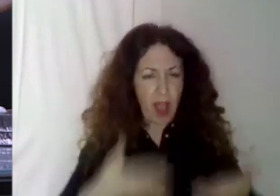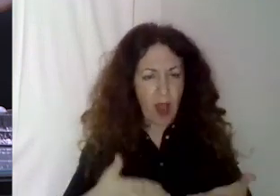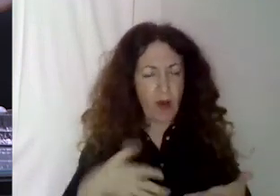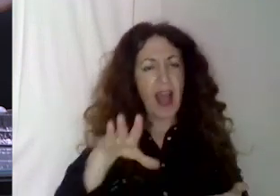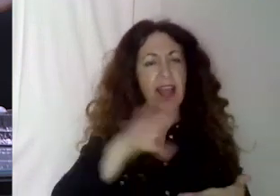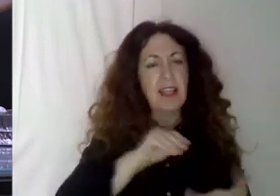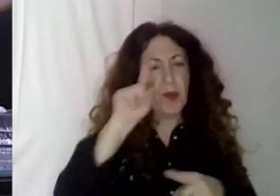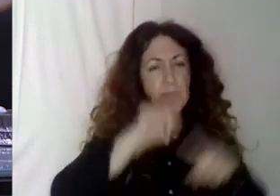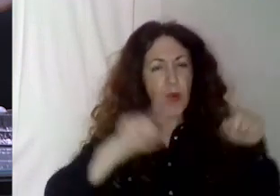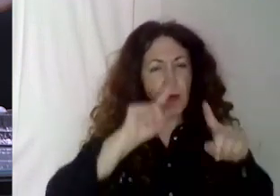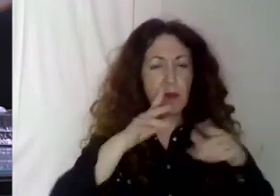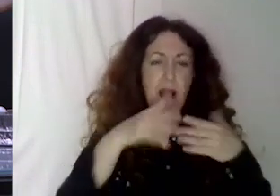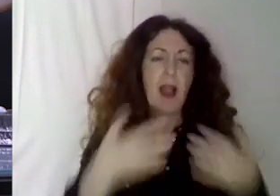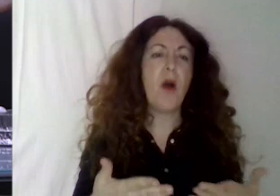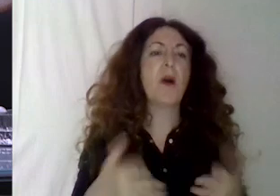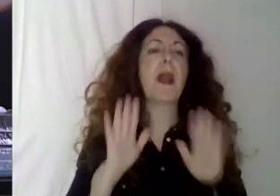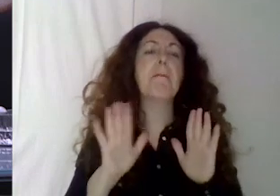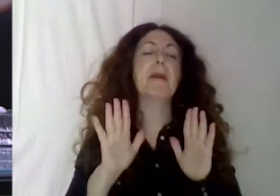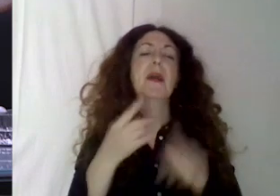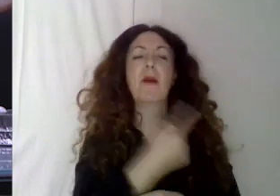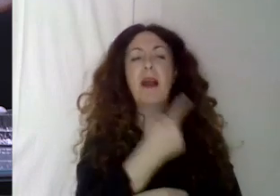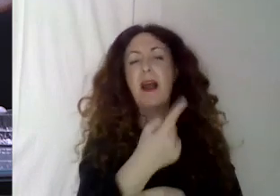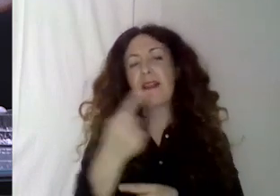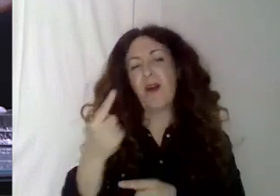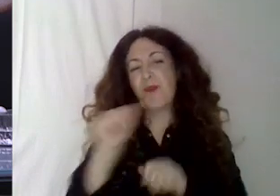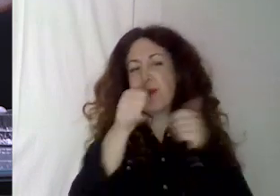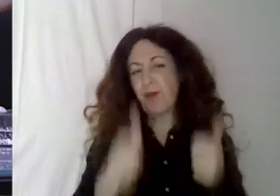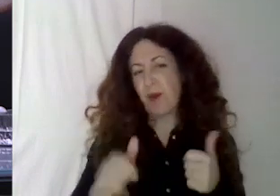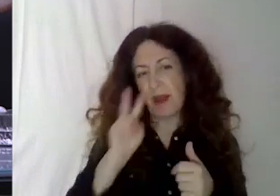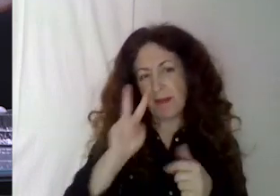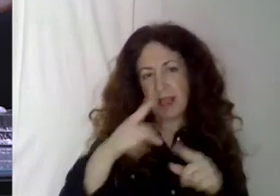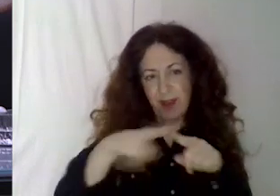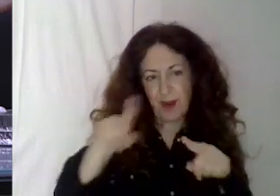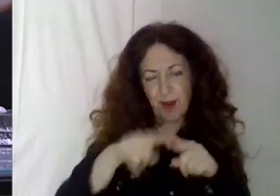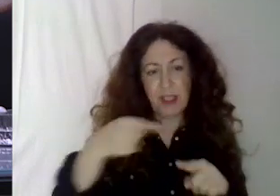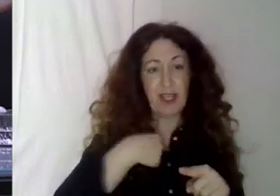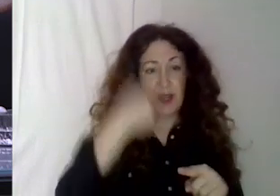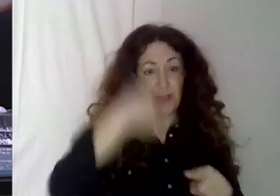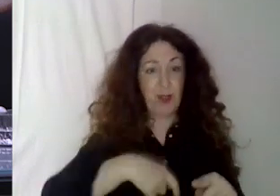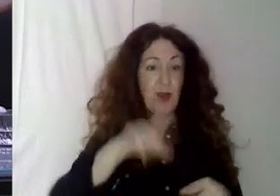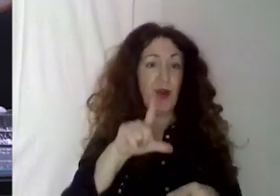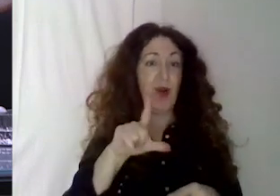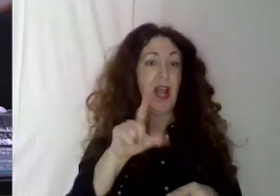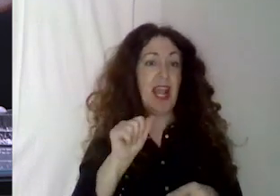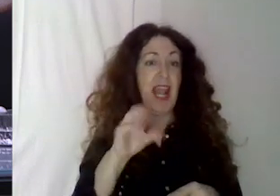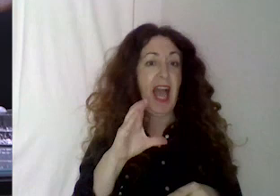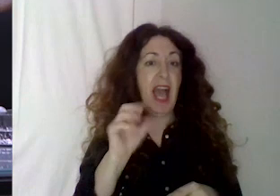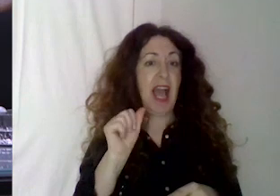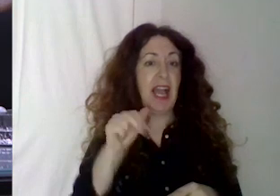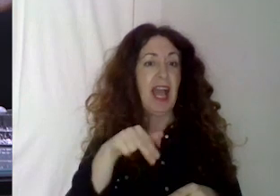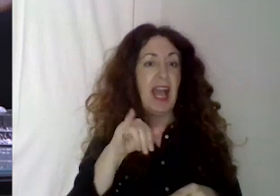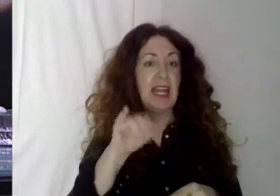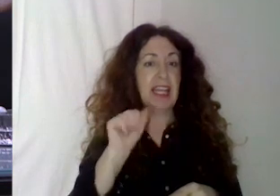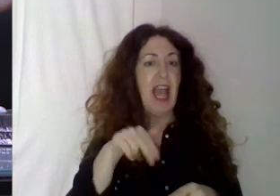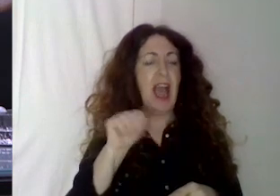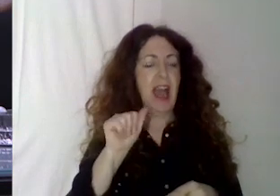digamos, de plantearnos las cosas. Y como soy una lacaniana convencida, además, pues creo que continuamente